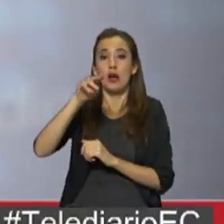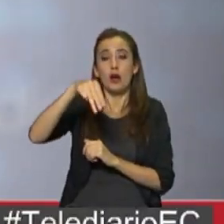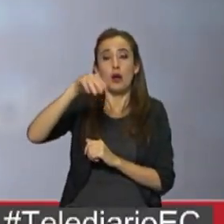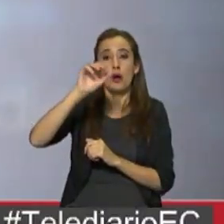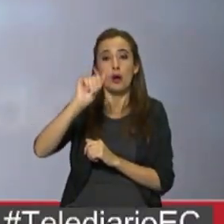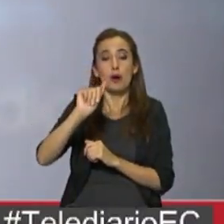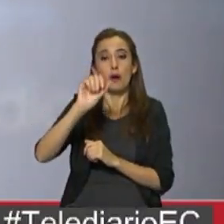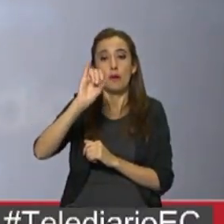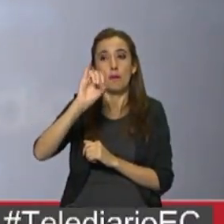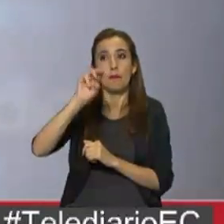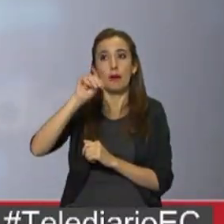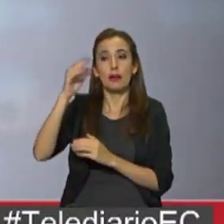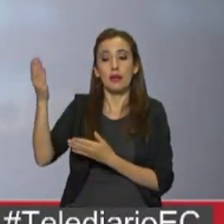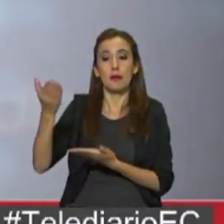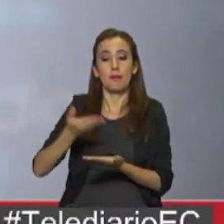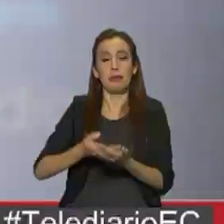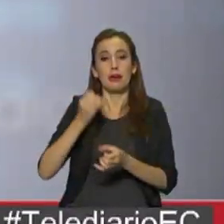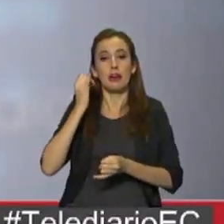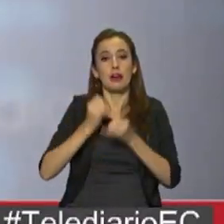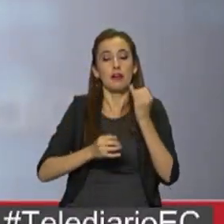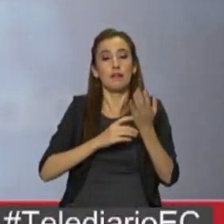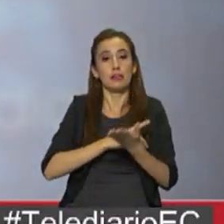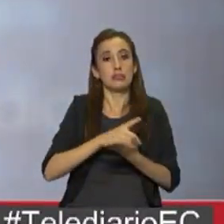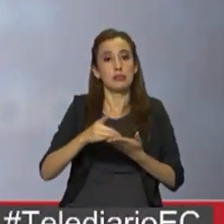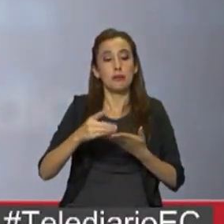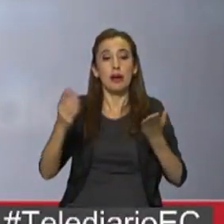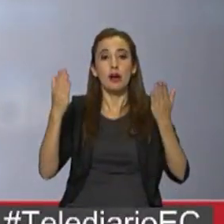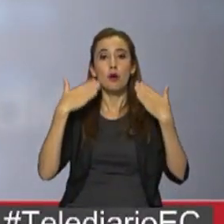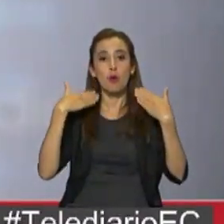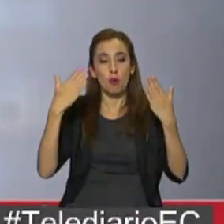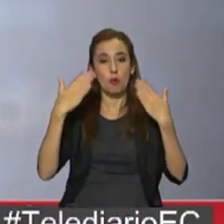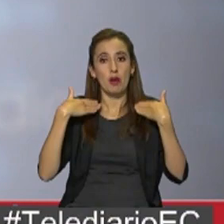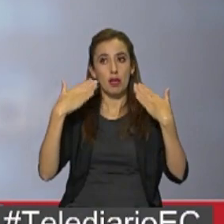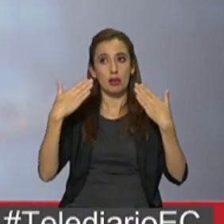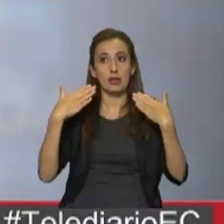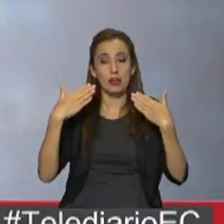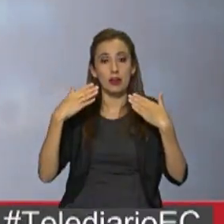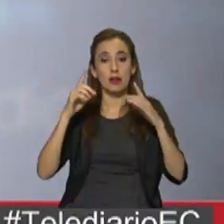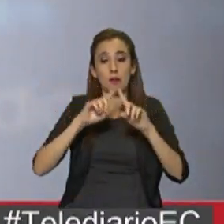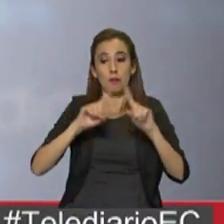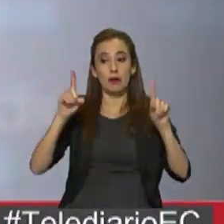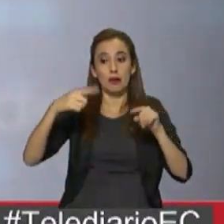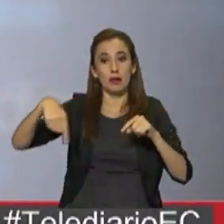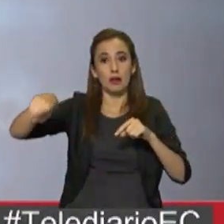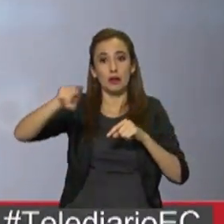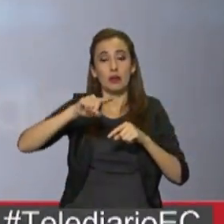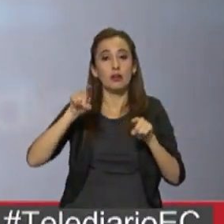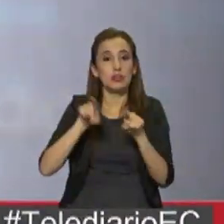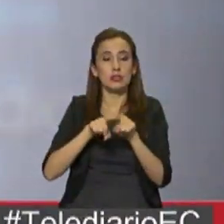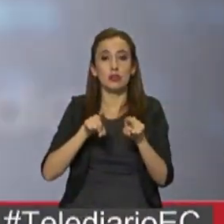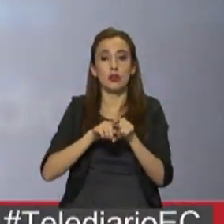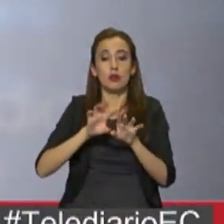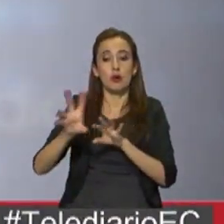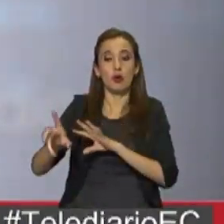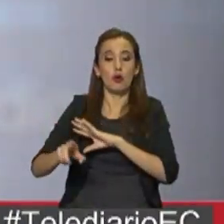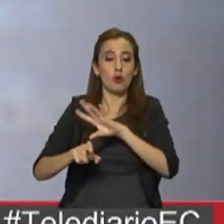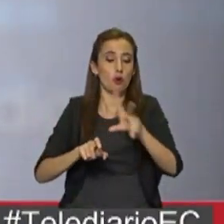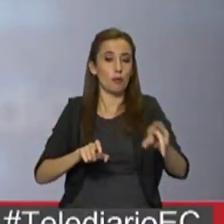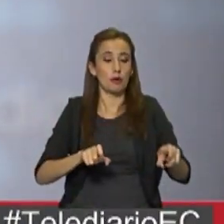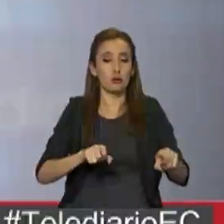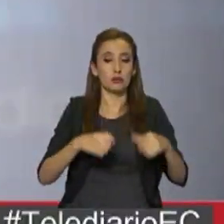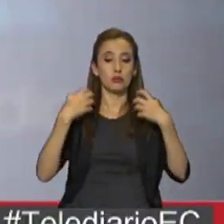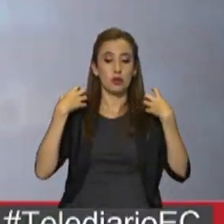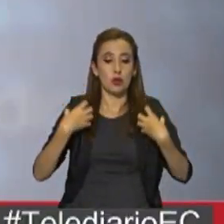eeuu y que llegaron el fin de semana a guayaquil en un vuelo humanitario ellos aseguraron que fueron objetos de supuestos robos de sus